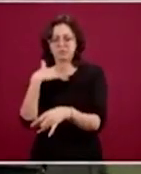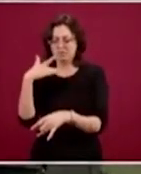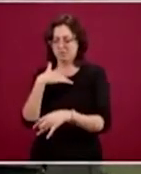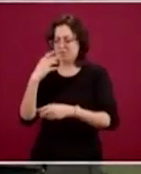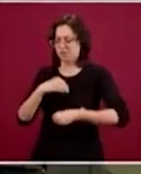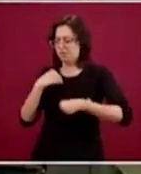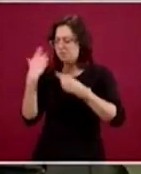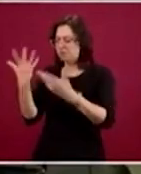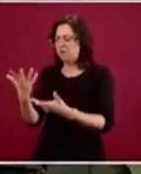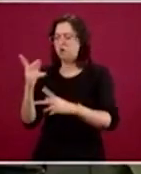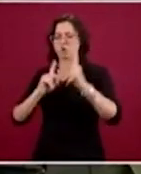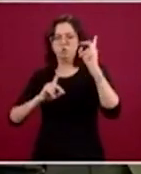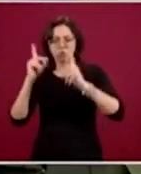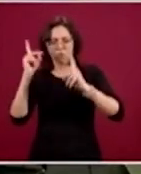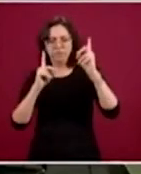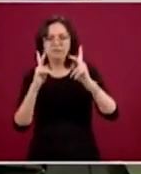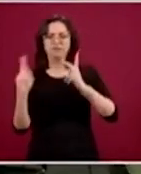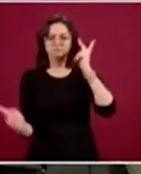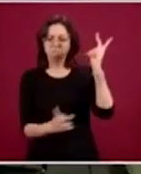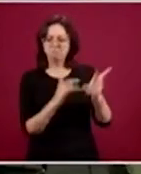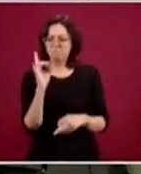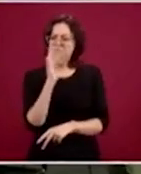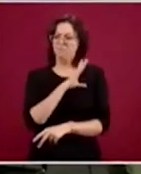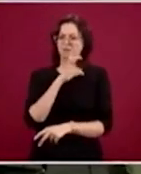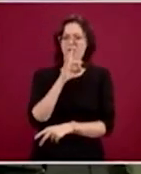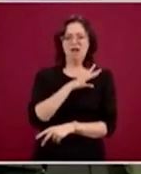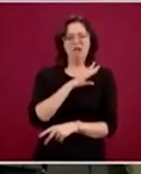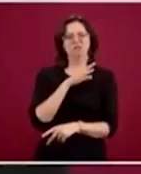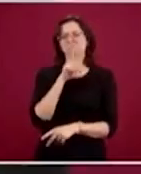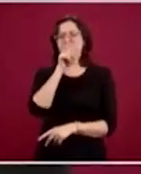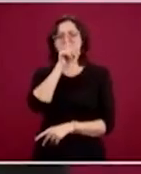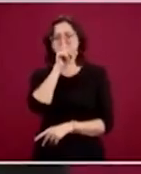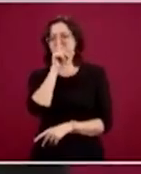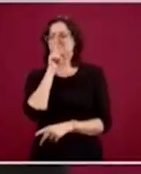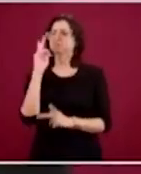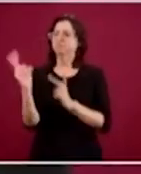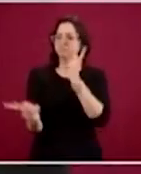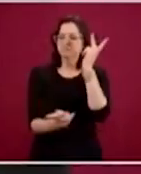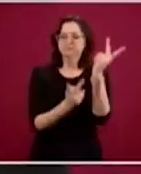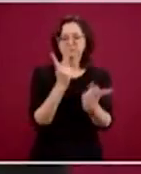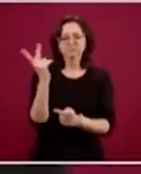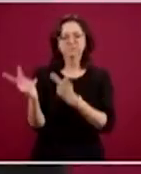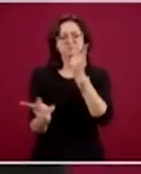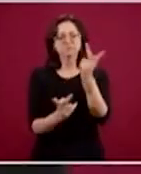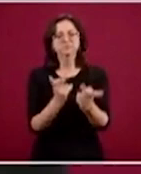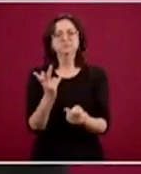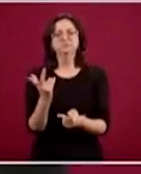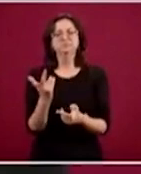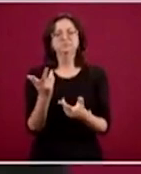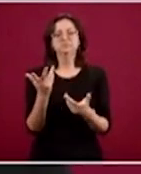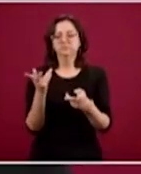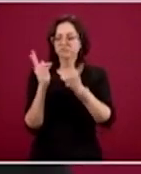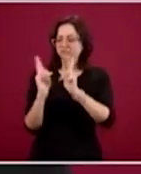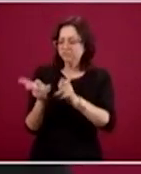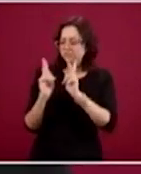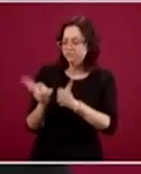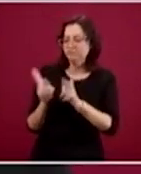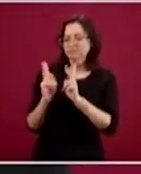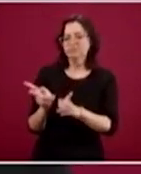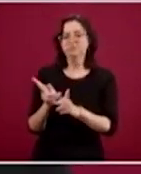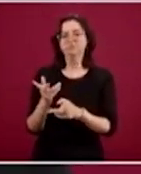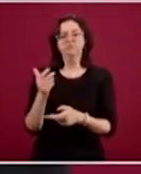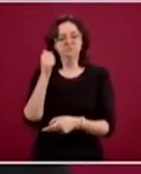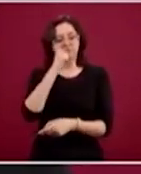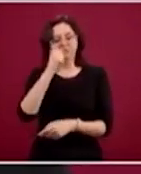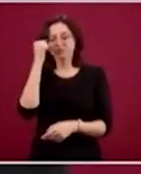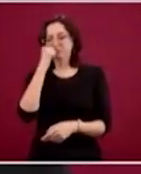emociones, pregunten sus dudas, no tengan miedo, no tengan temor de preguntar y de platicar con ellos,